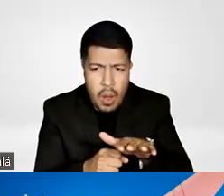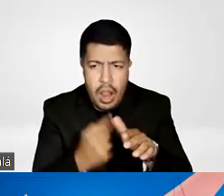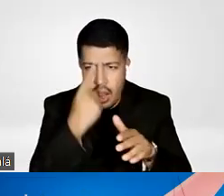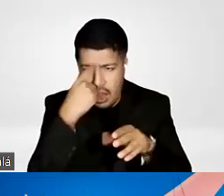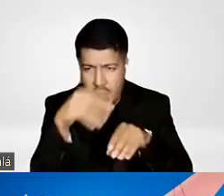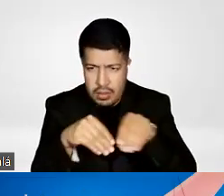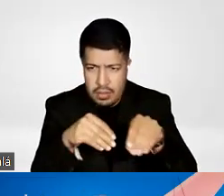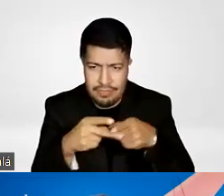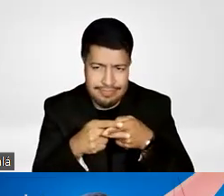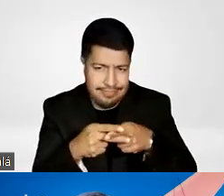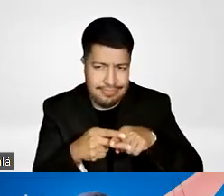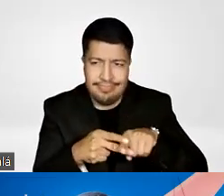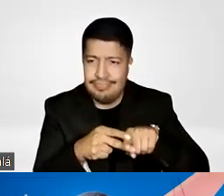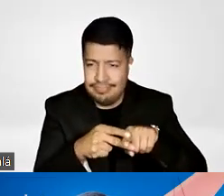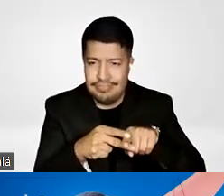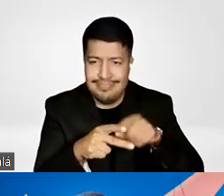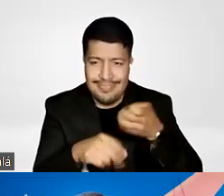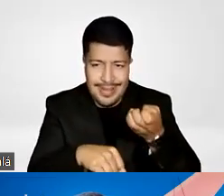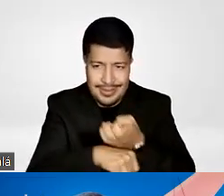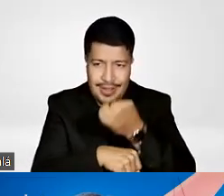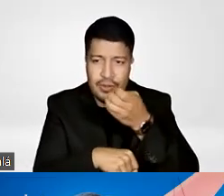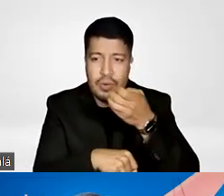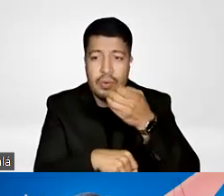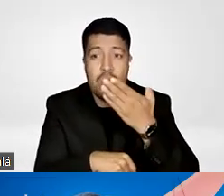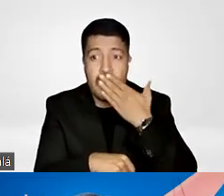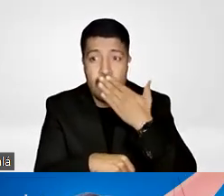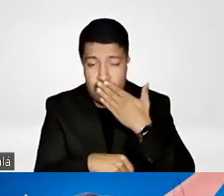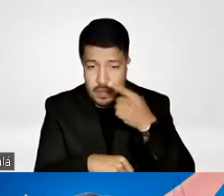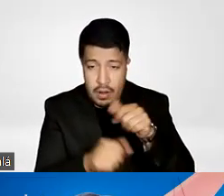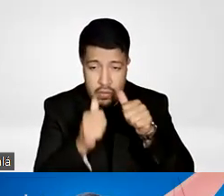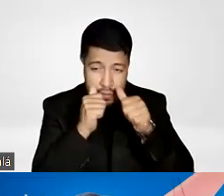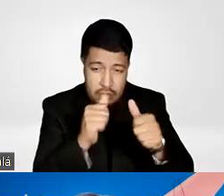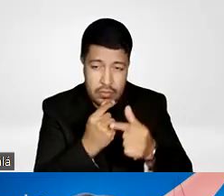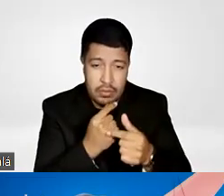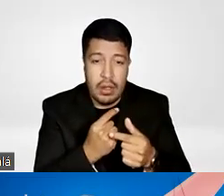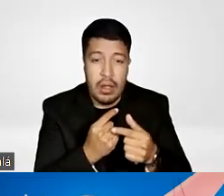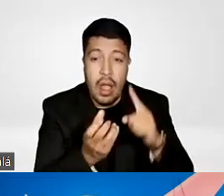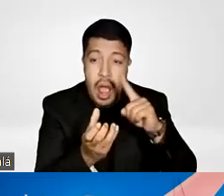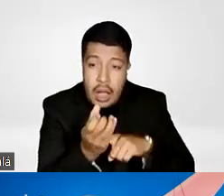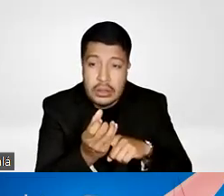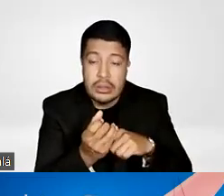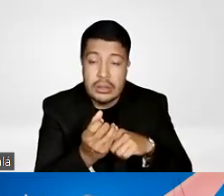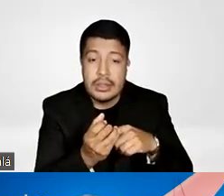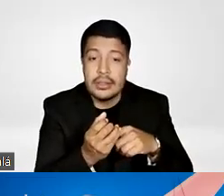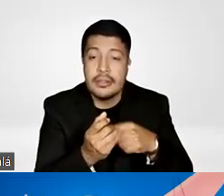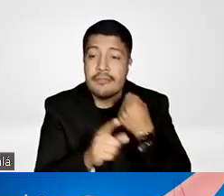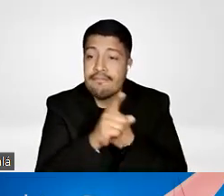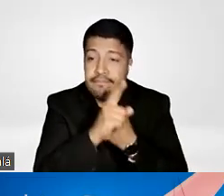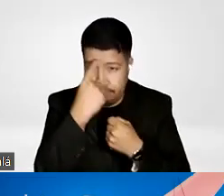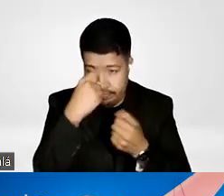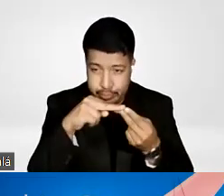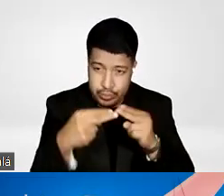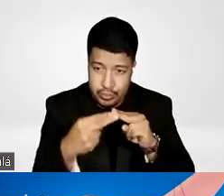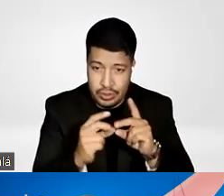iniciando e implementando en el estado de Sonora para la atención de las personas con trastorno del neurodesarrollo. Va a estar con nosotros la